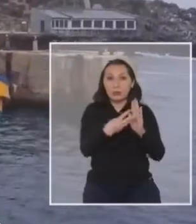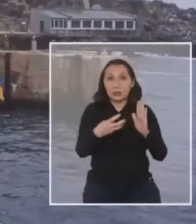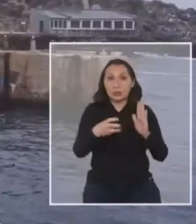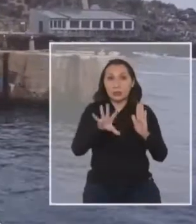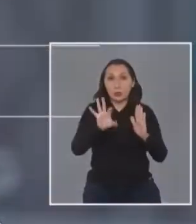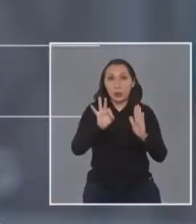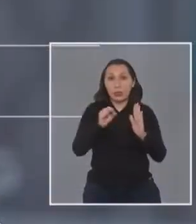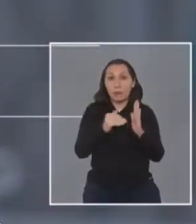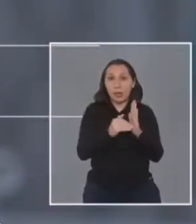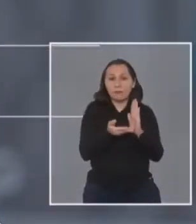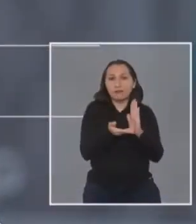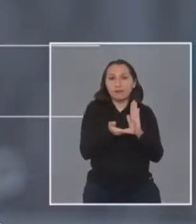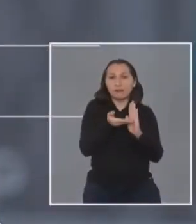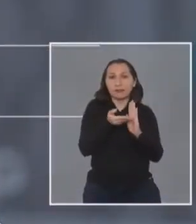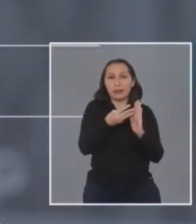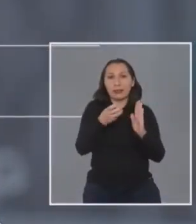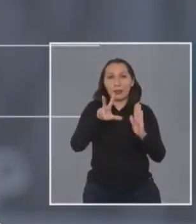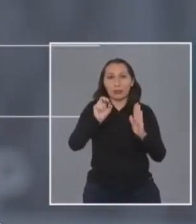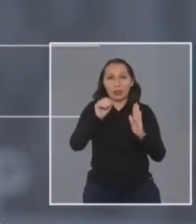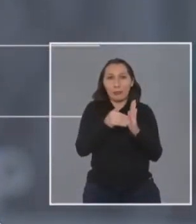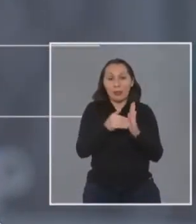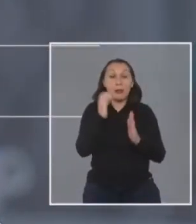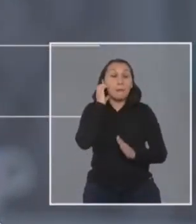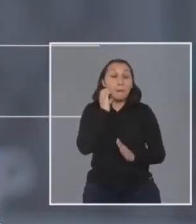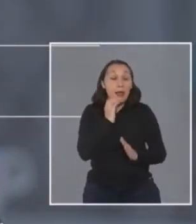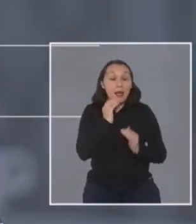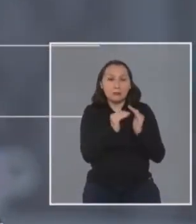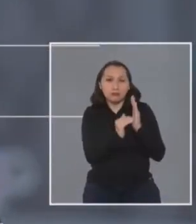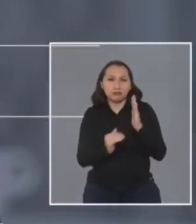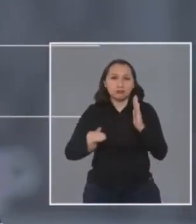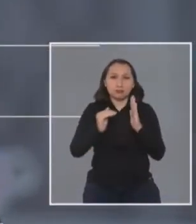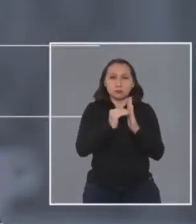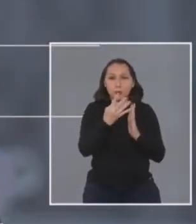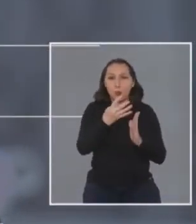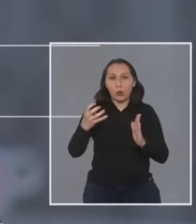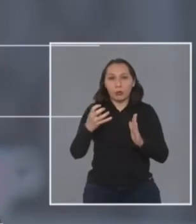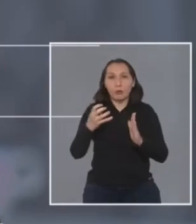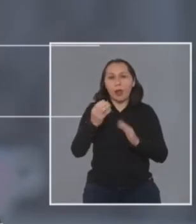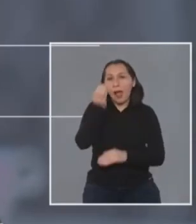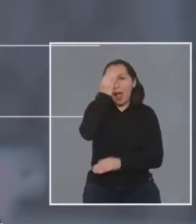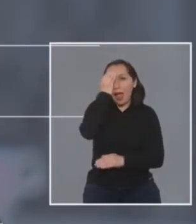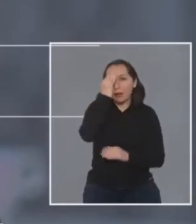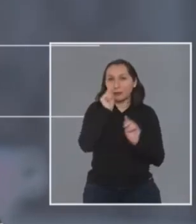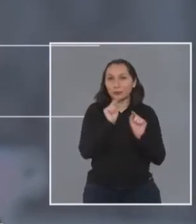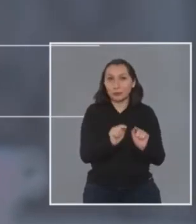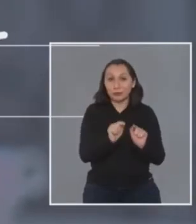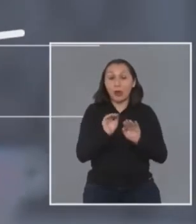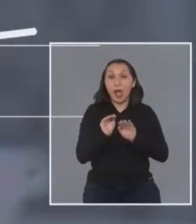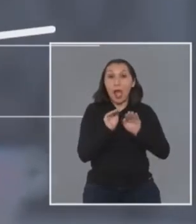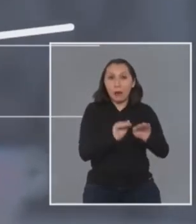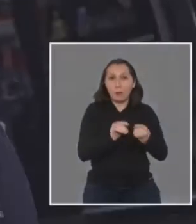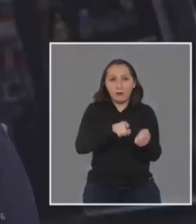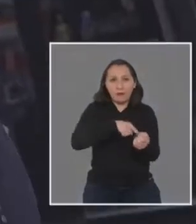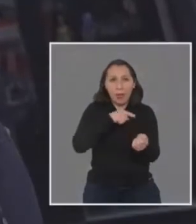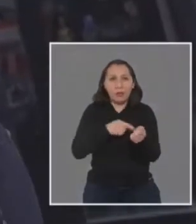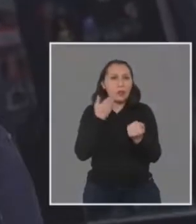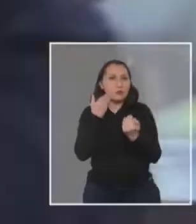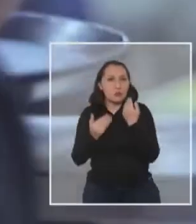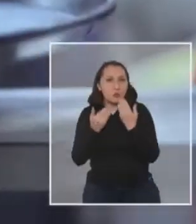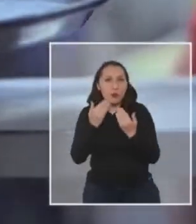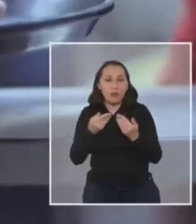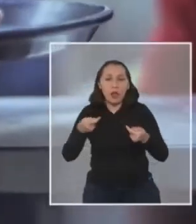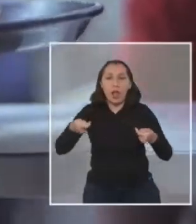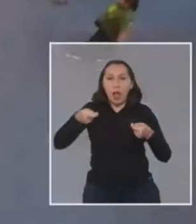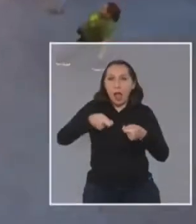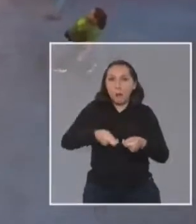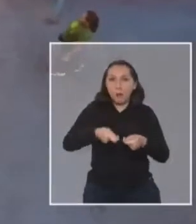de 350.000 a 380.000 pesos en mayo para llegar a 400.000 pesos en agosto. Apoyamos a familias